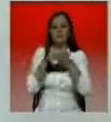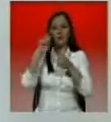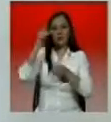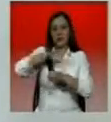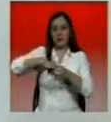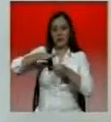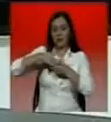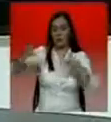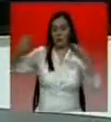pública